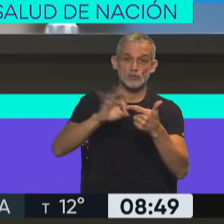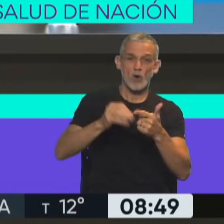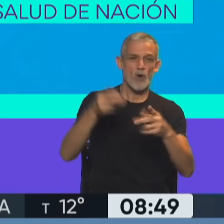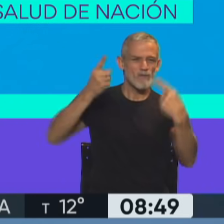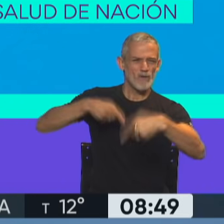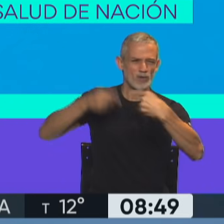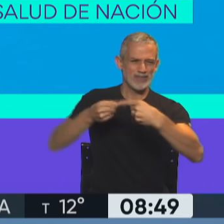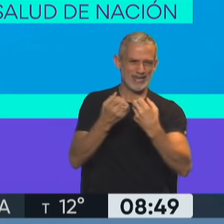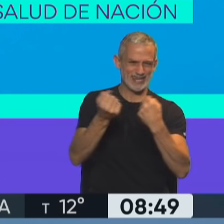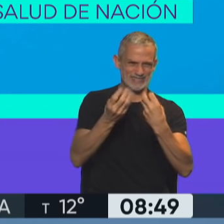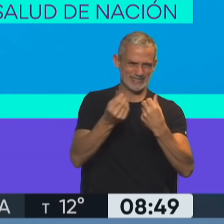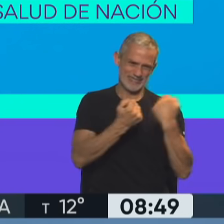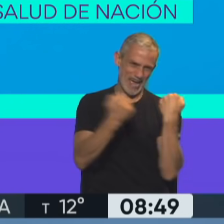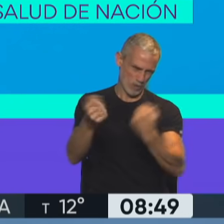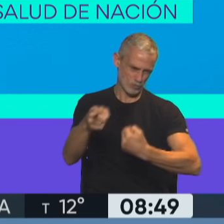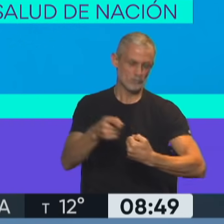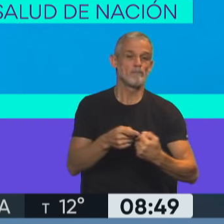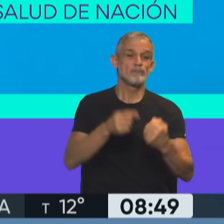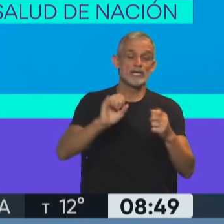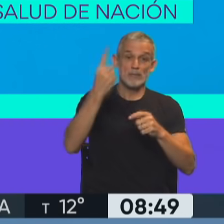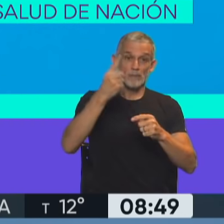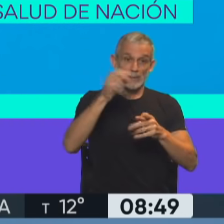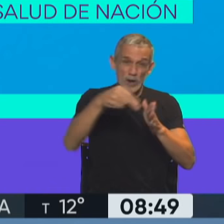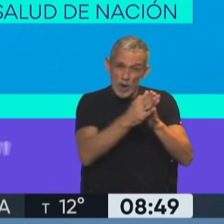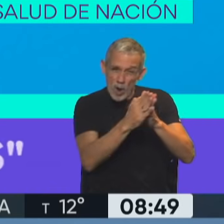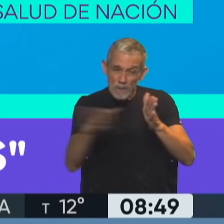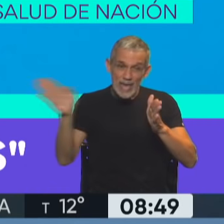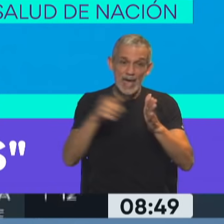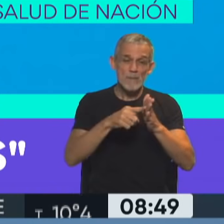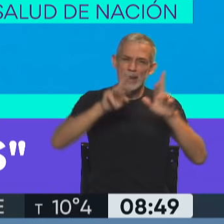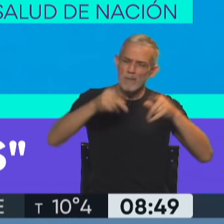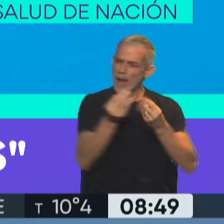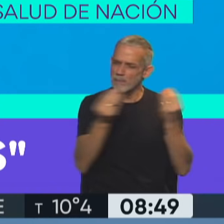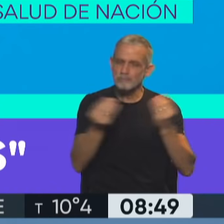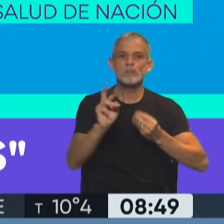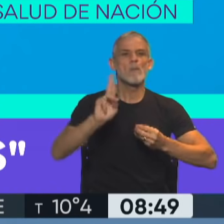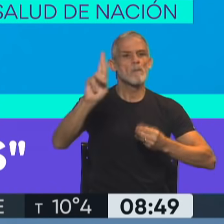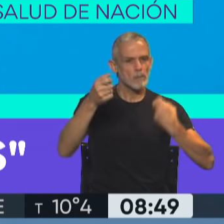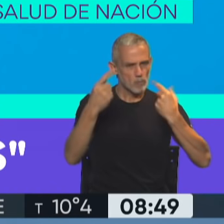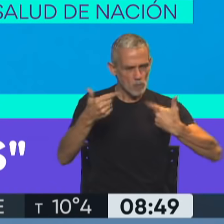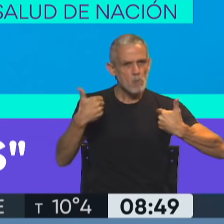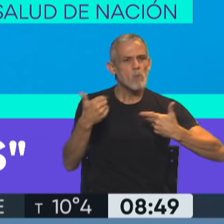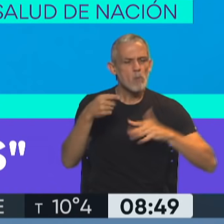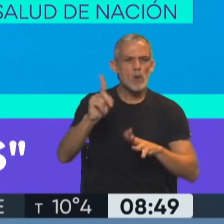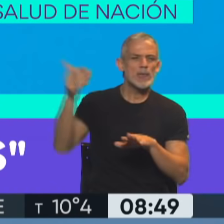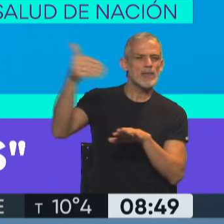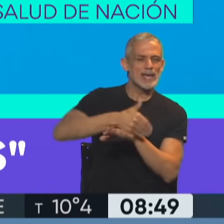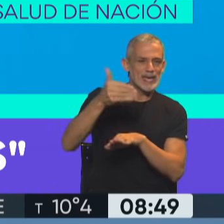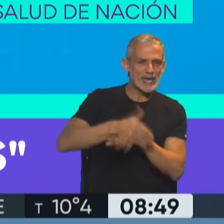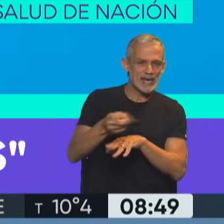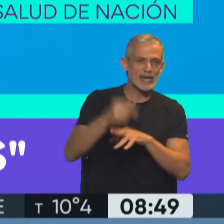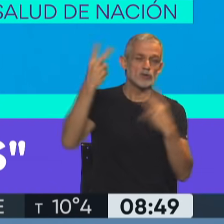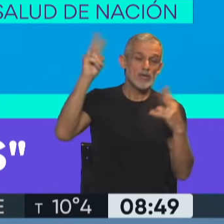terrestres y a partir del 1 de noviembre se planifica la autorización del ingreso